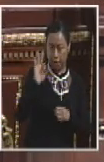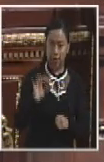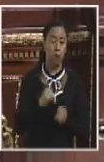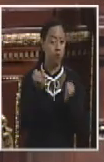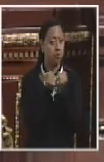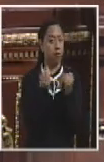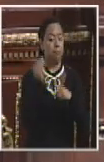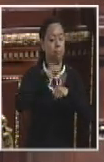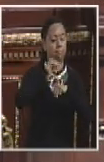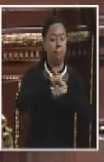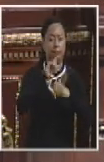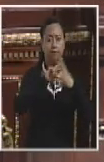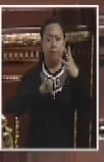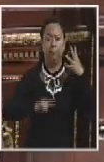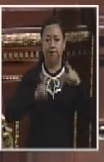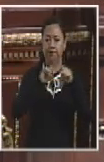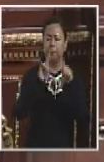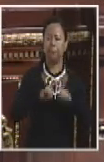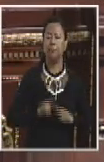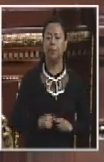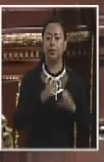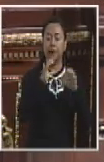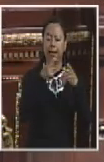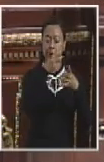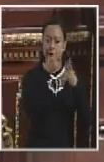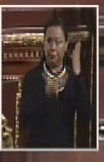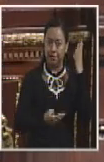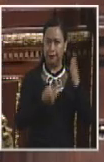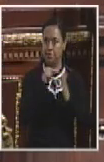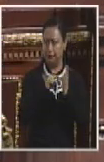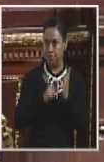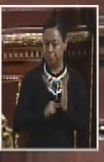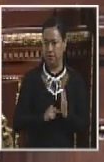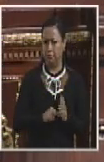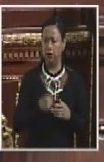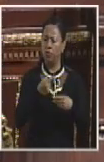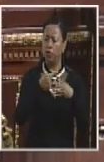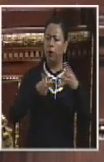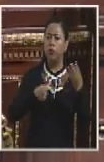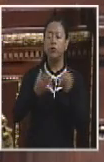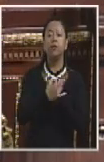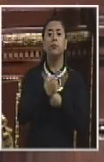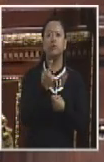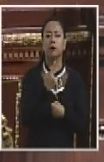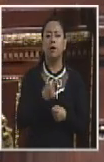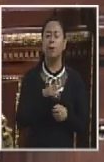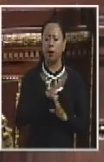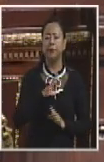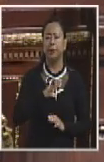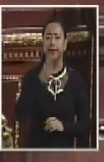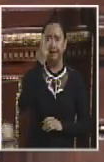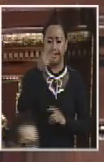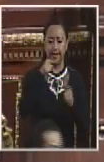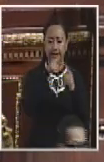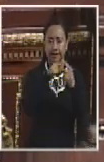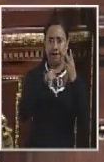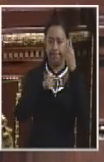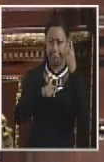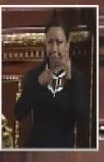diversas disposiciones de este cuerpo normativo. Lo anterior posee 3 propósitos